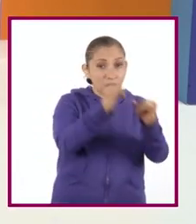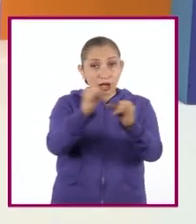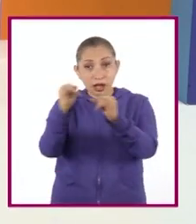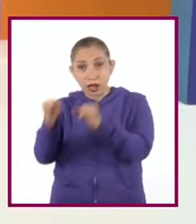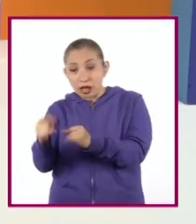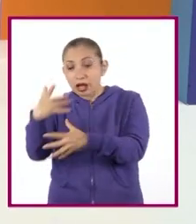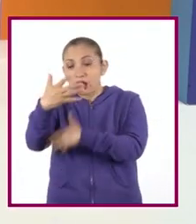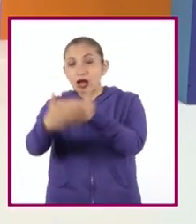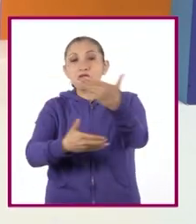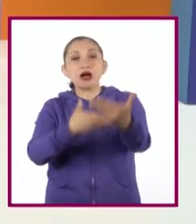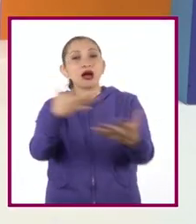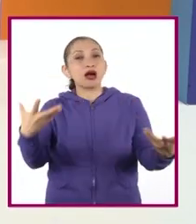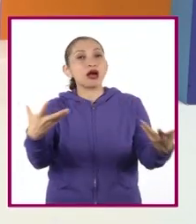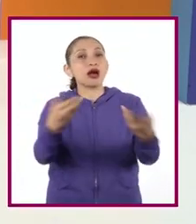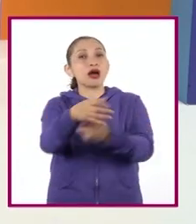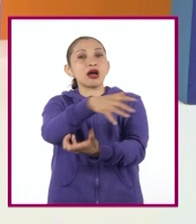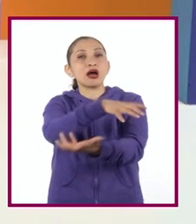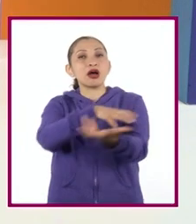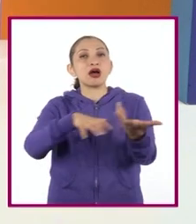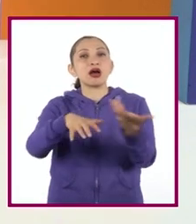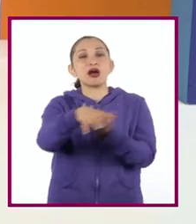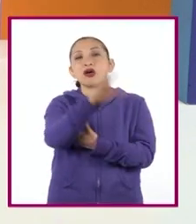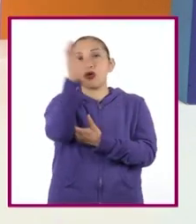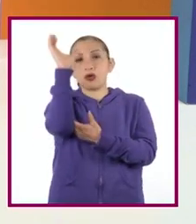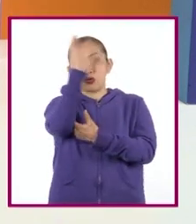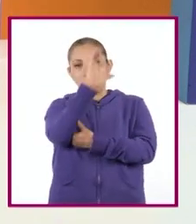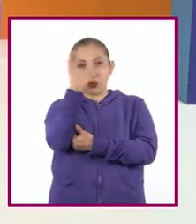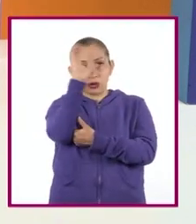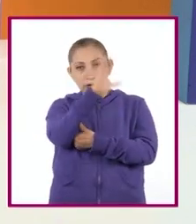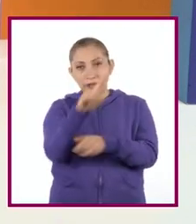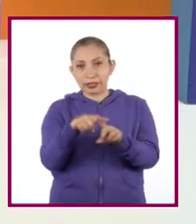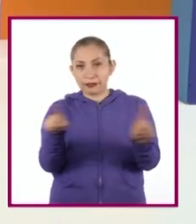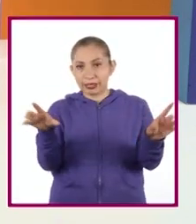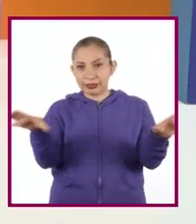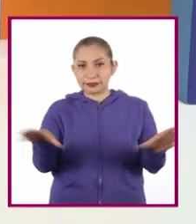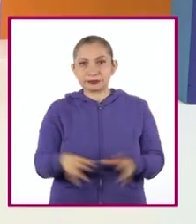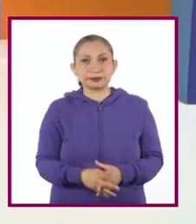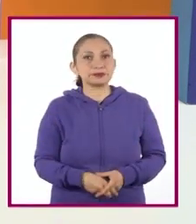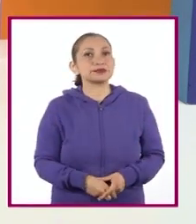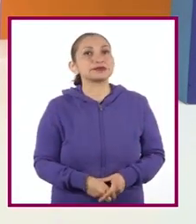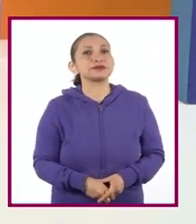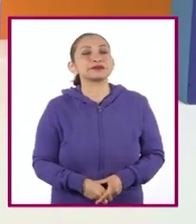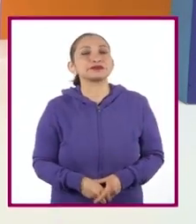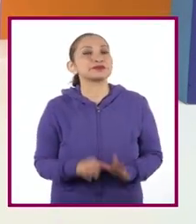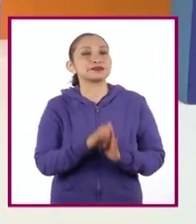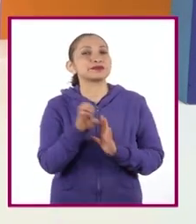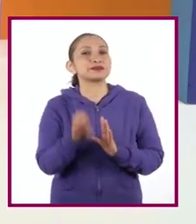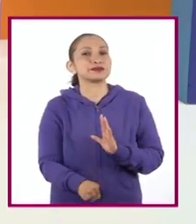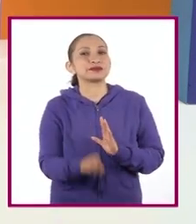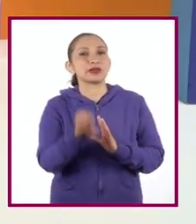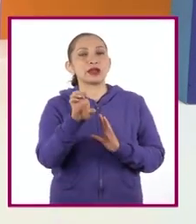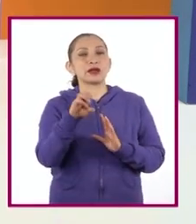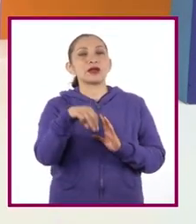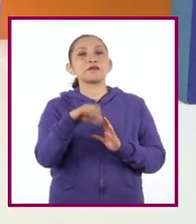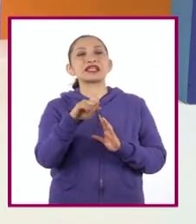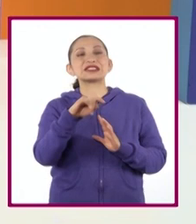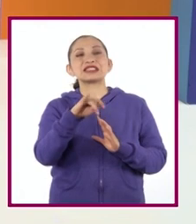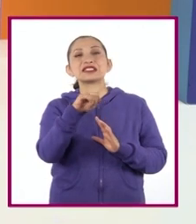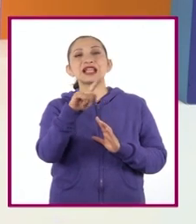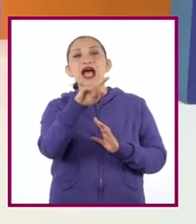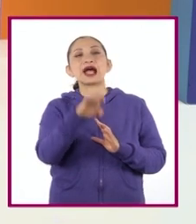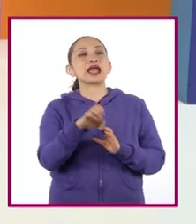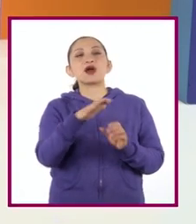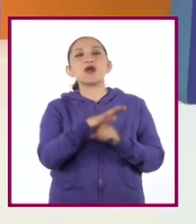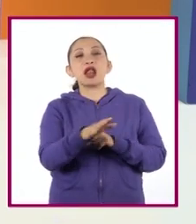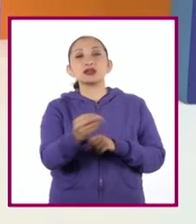han desarrollado en contextos culturales diferentes. Ejemplo del mestizaje cultural